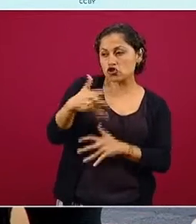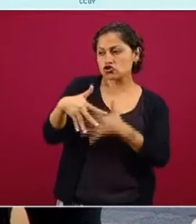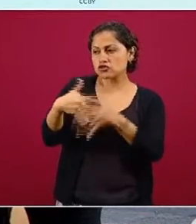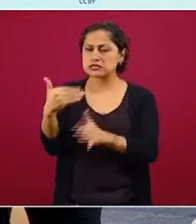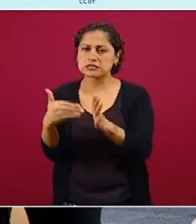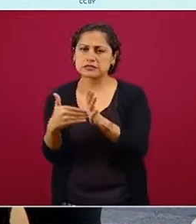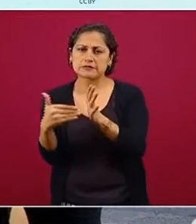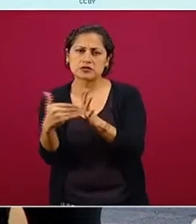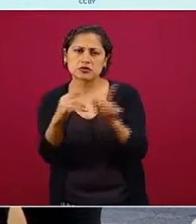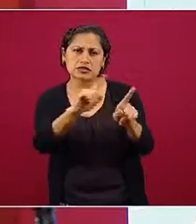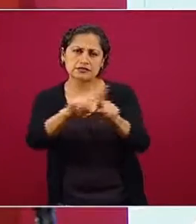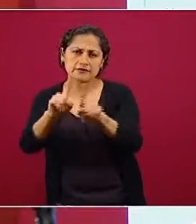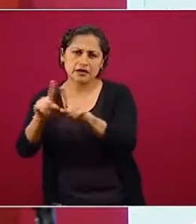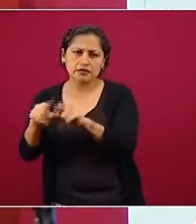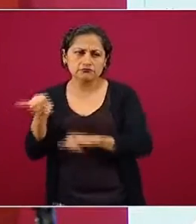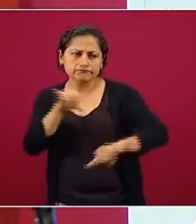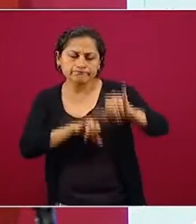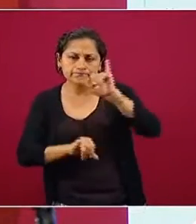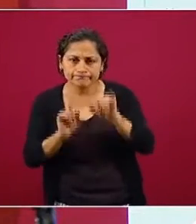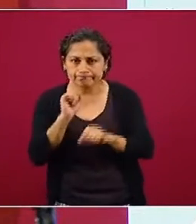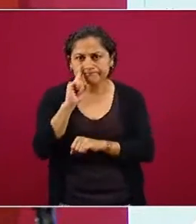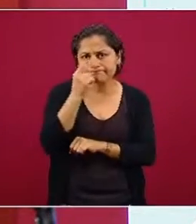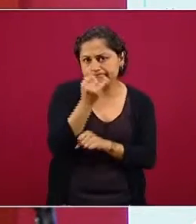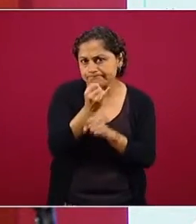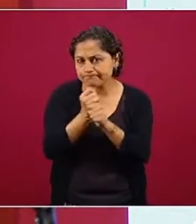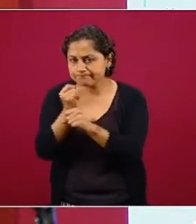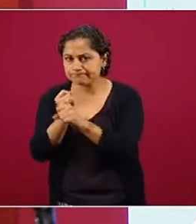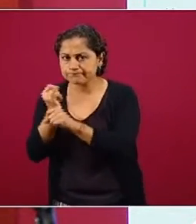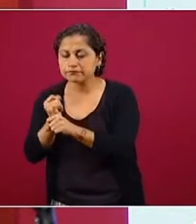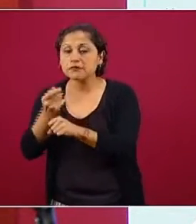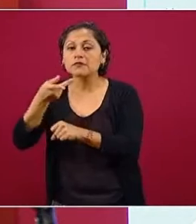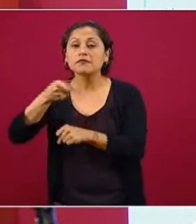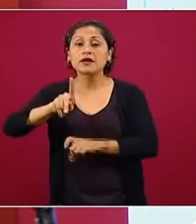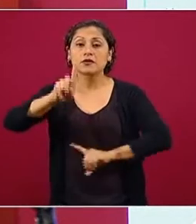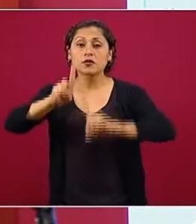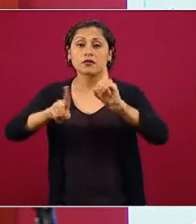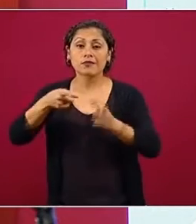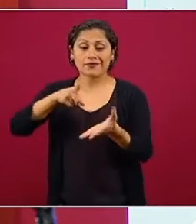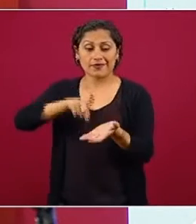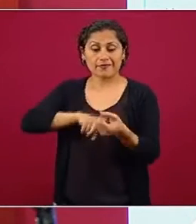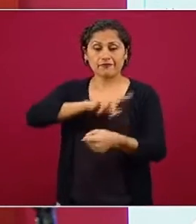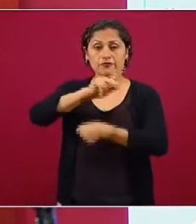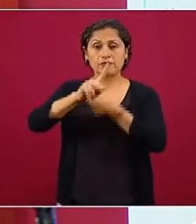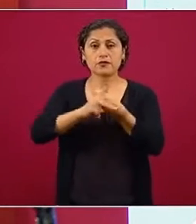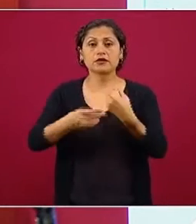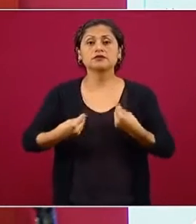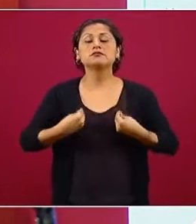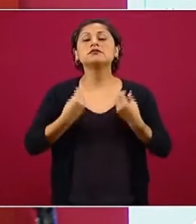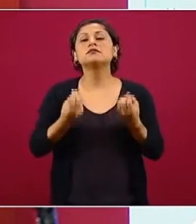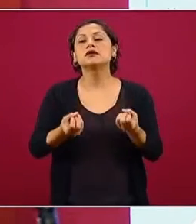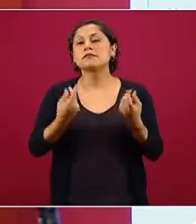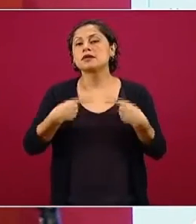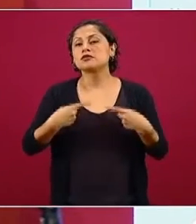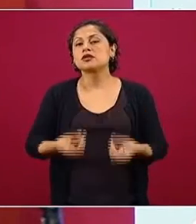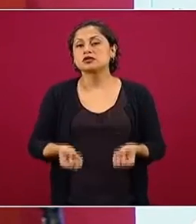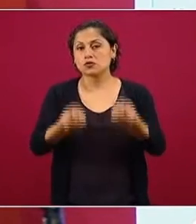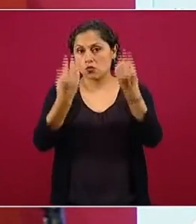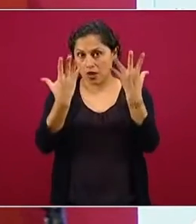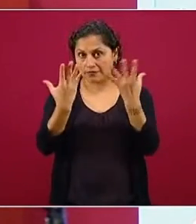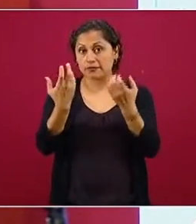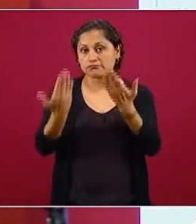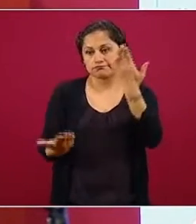proporcional al tamaño de su población, la cantidad de personas detectadas con respecto a las existentes